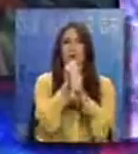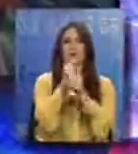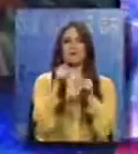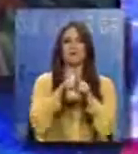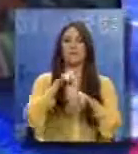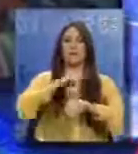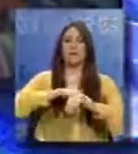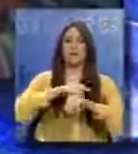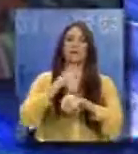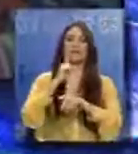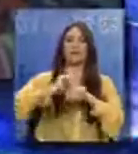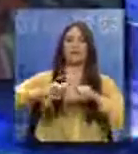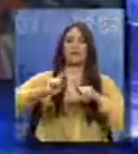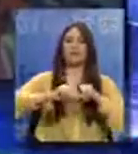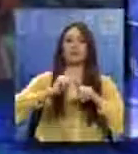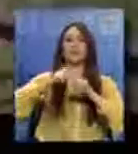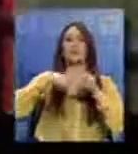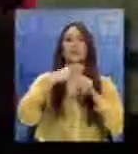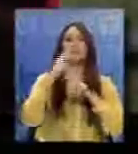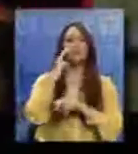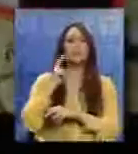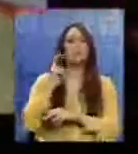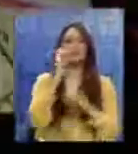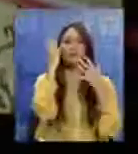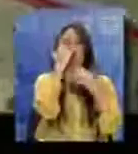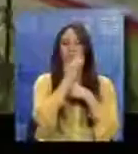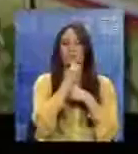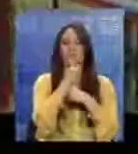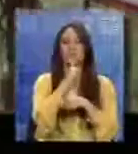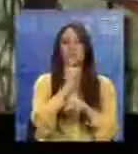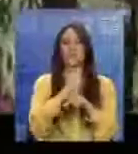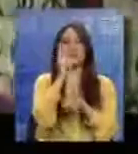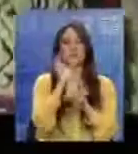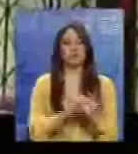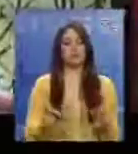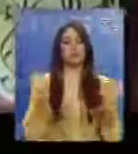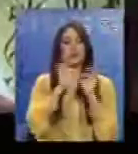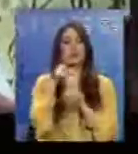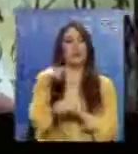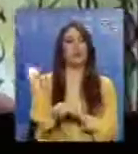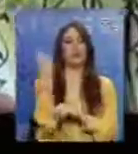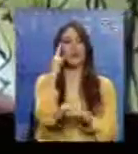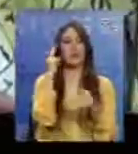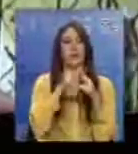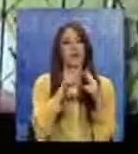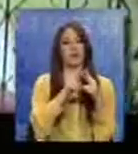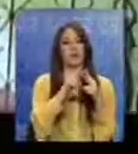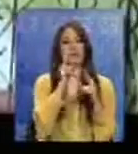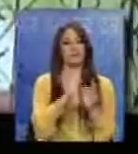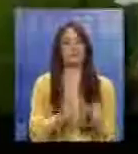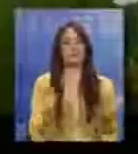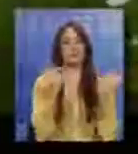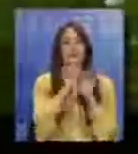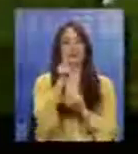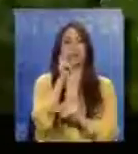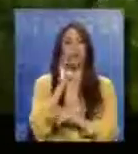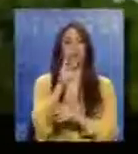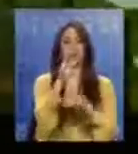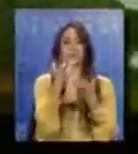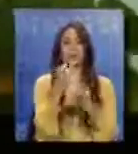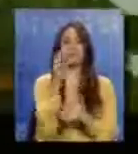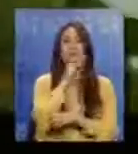en carreteras y mejor nota turística. Aquí los municipios deberán contribuir para que sus ciudades sean reconocidas, asegura la directora de Turismo de